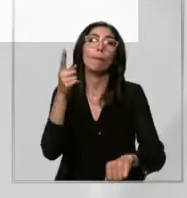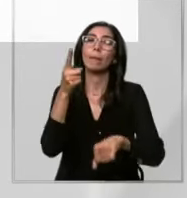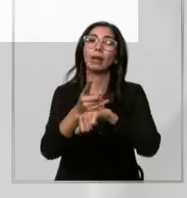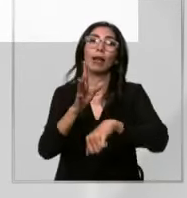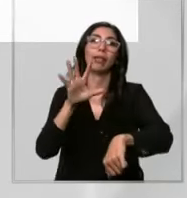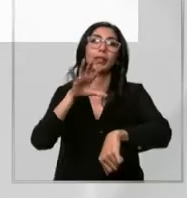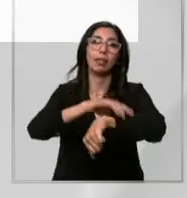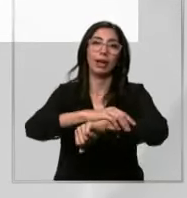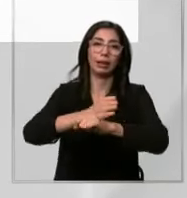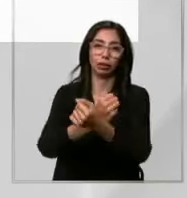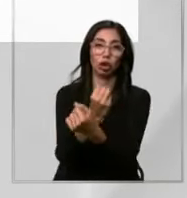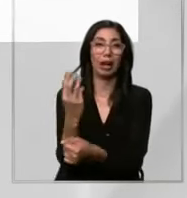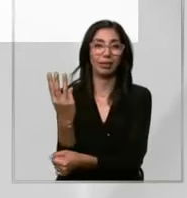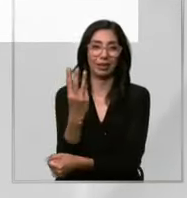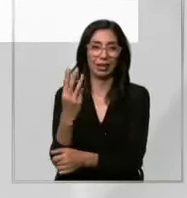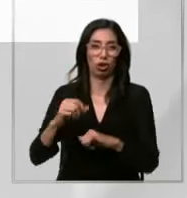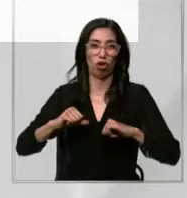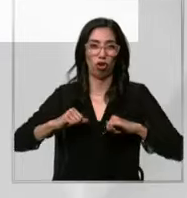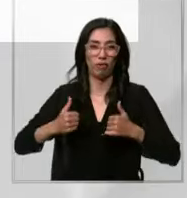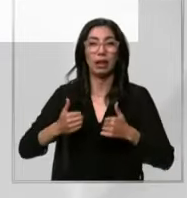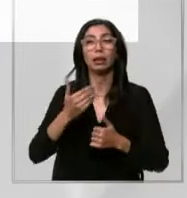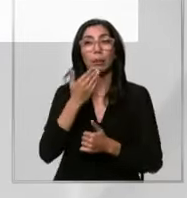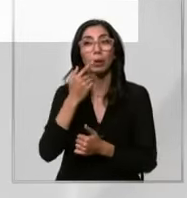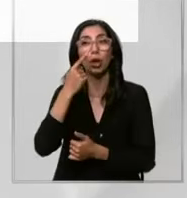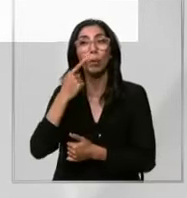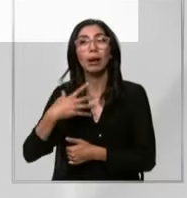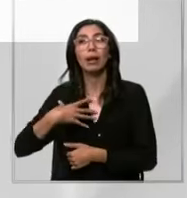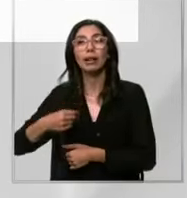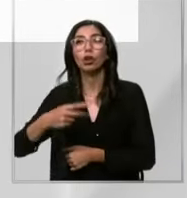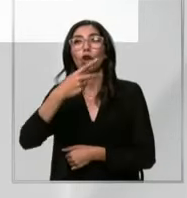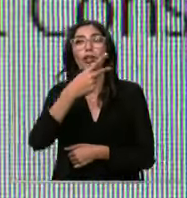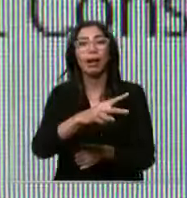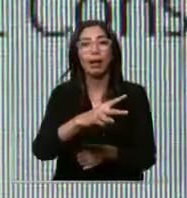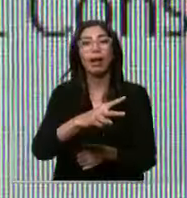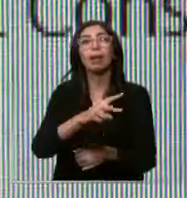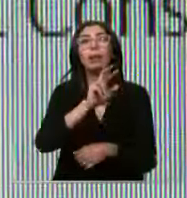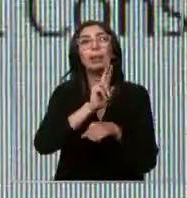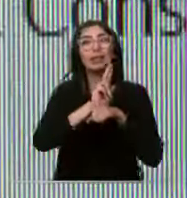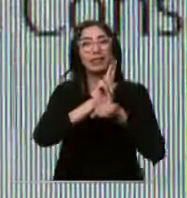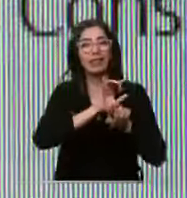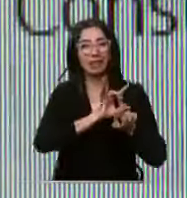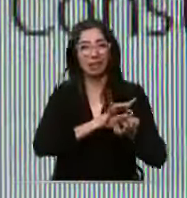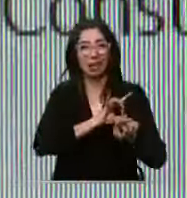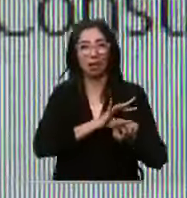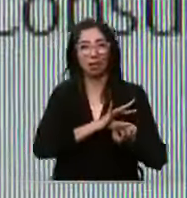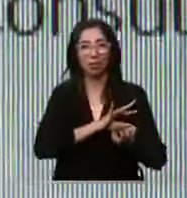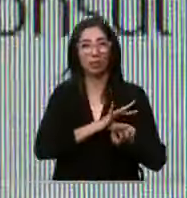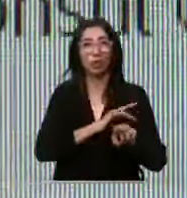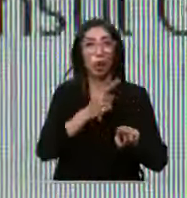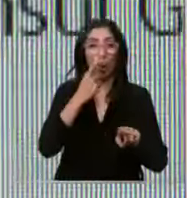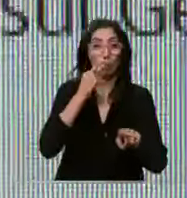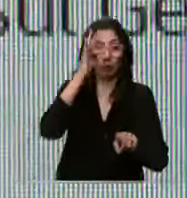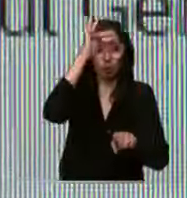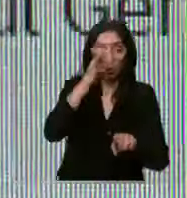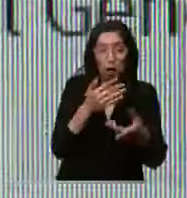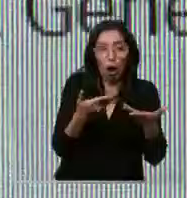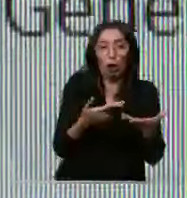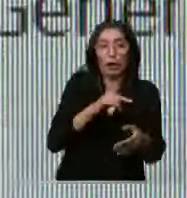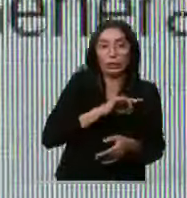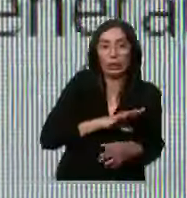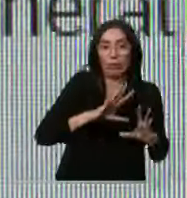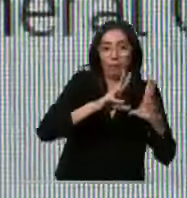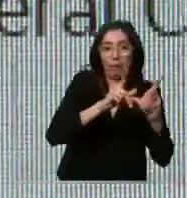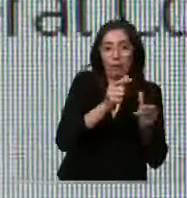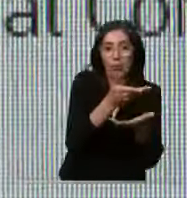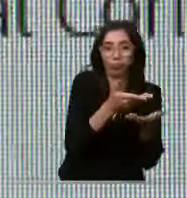adolescentes incluyendo al hijo del cónsul funcionario que en estos momentos estaría en Chile con su familia Señor